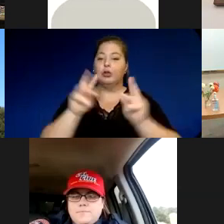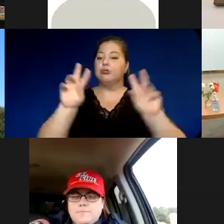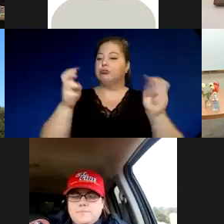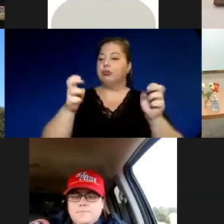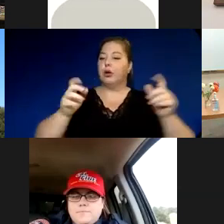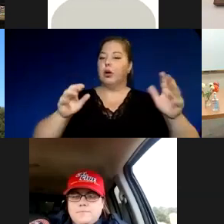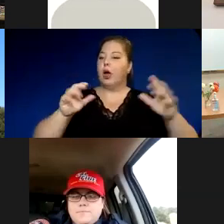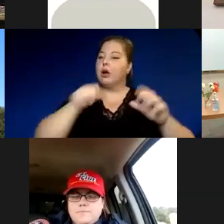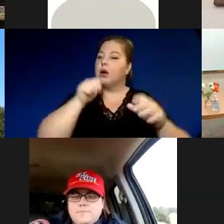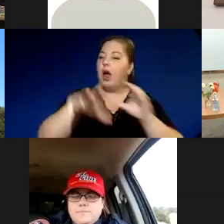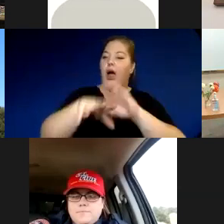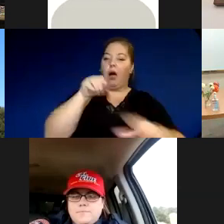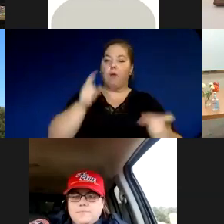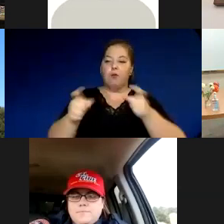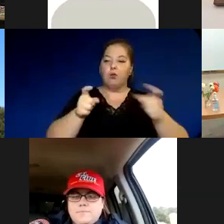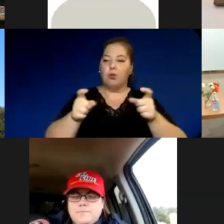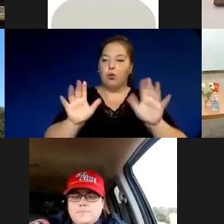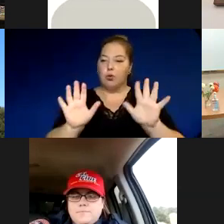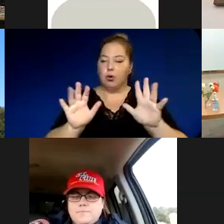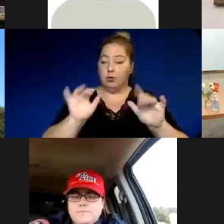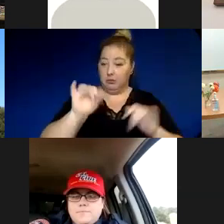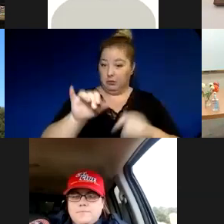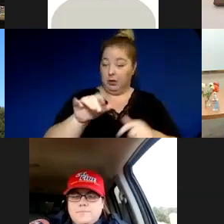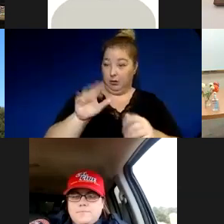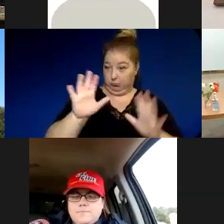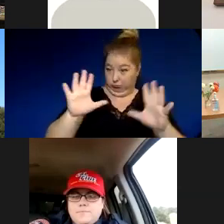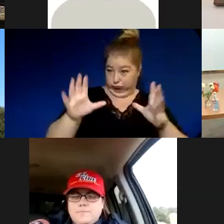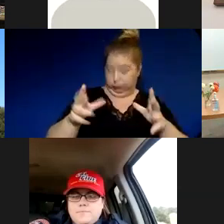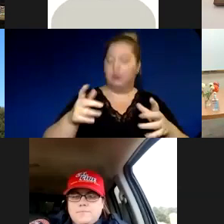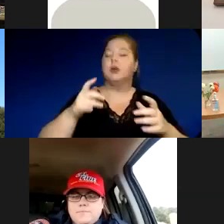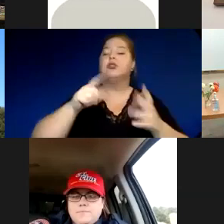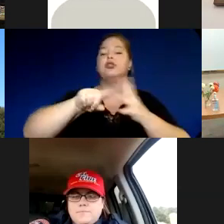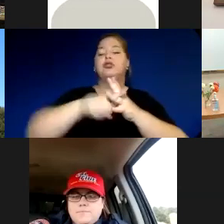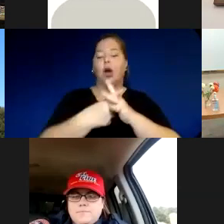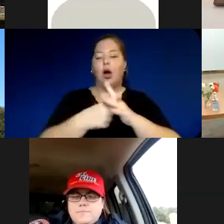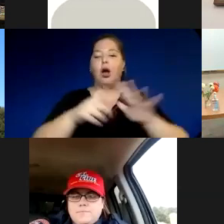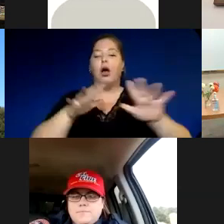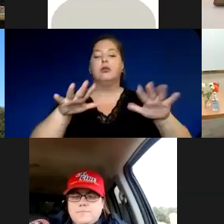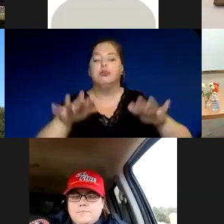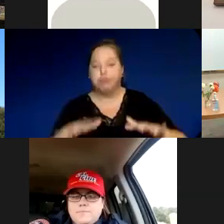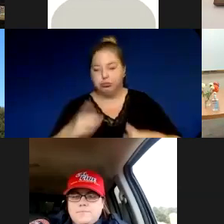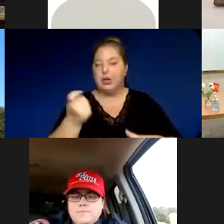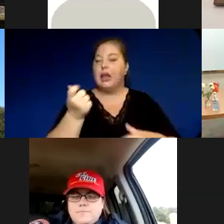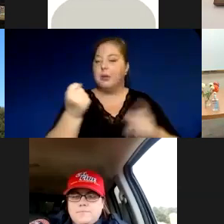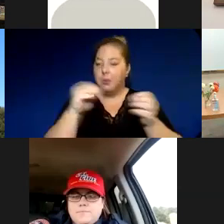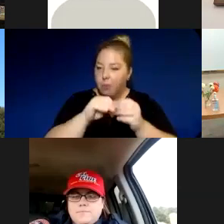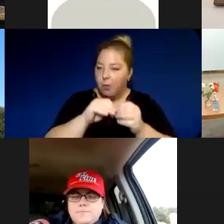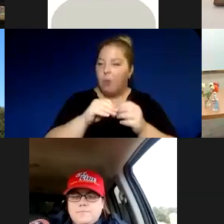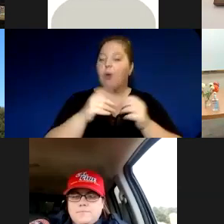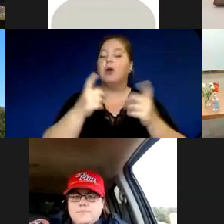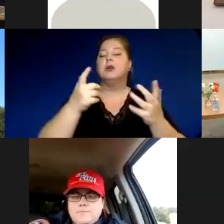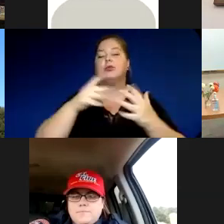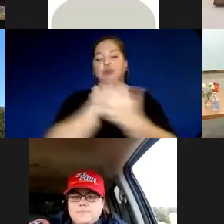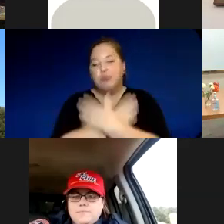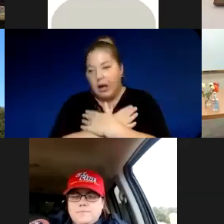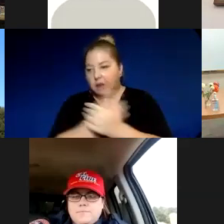trabajan. Entonces, la idea es mantenerlos listos, conectados, cuando están trabajando.